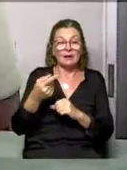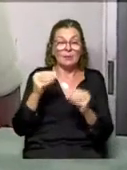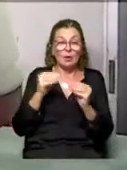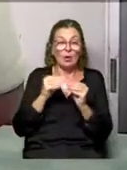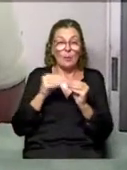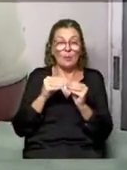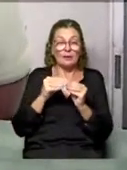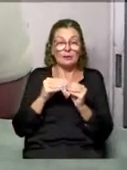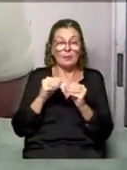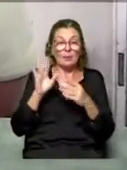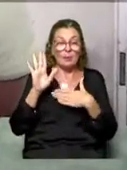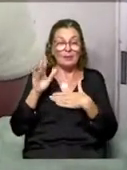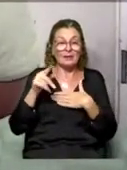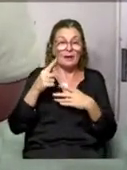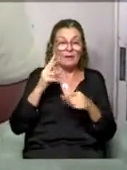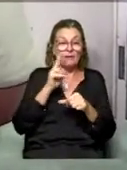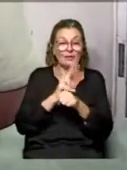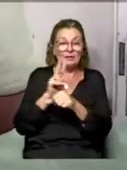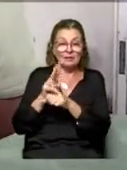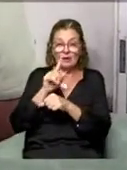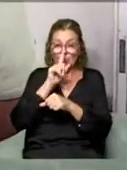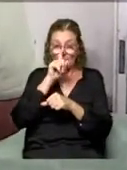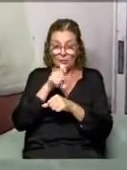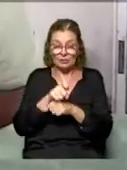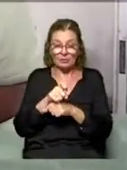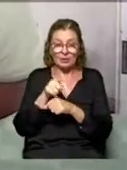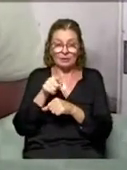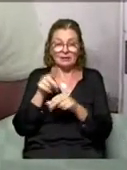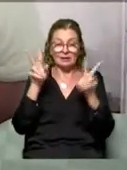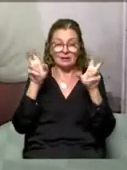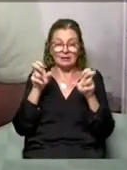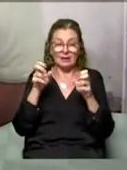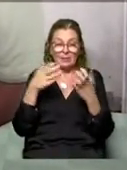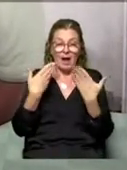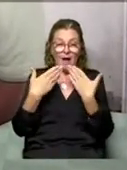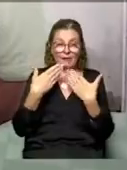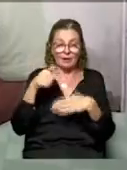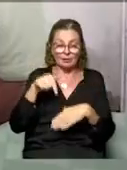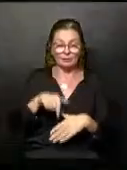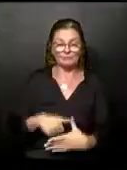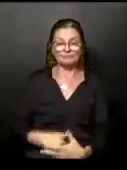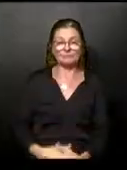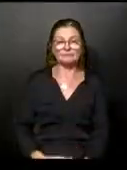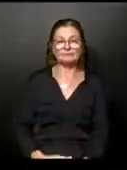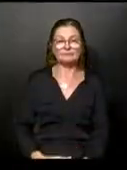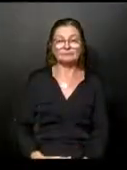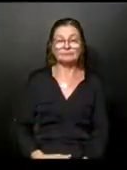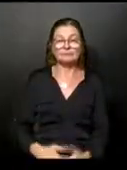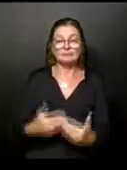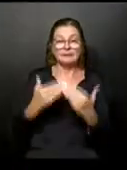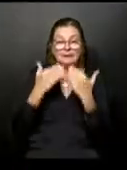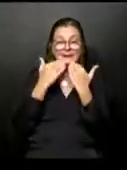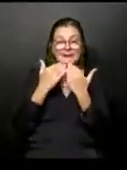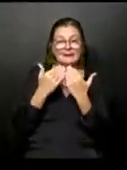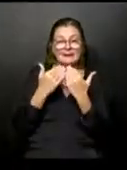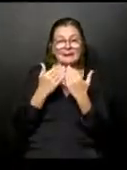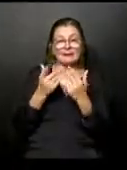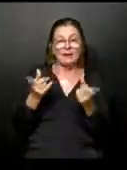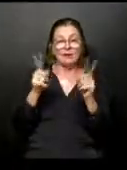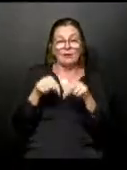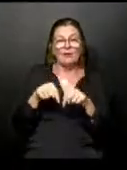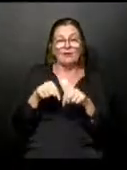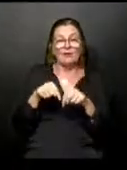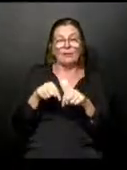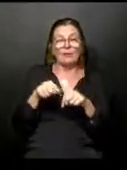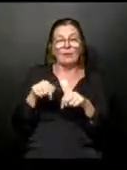con la promesa de seguir recorriendo Montevideo a causa del tema que están tratando allí en Piso. Muy bien, gracias Juan Pablo. Ya volvemos contigo